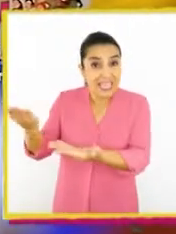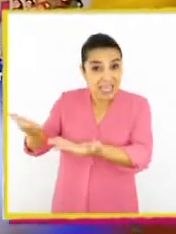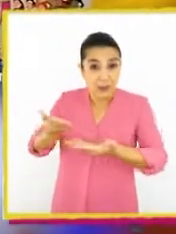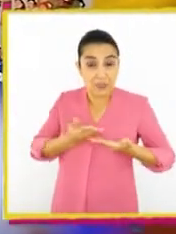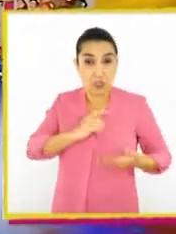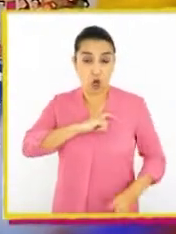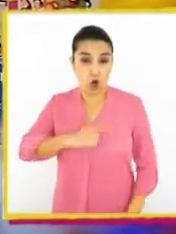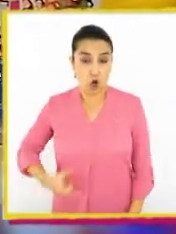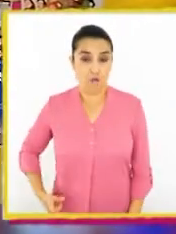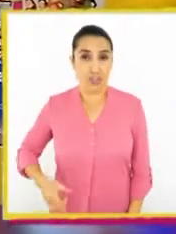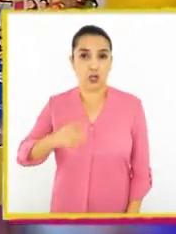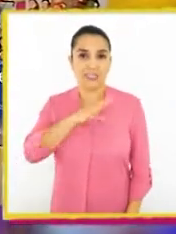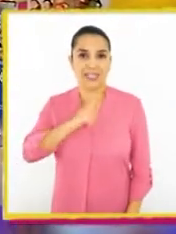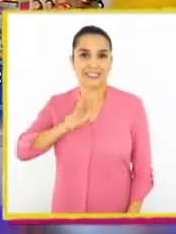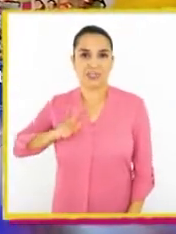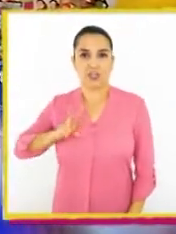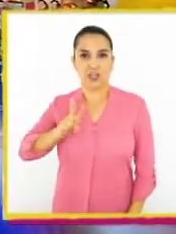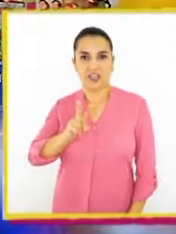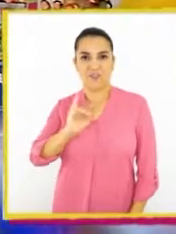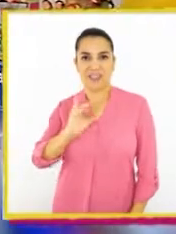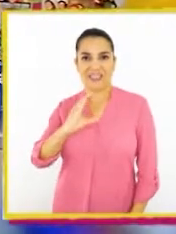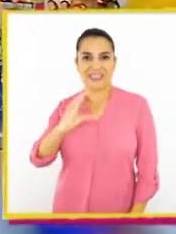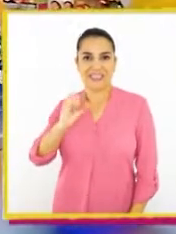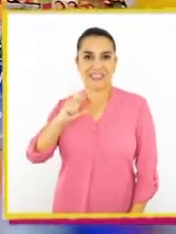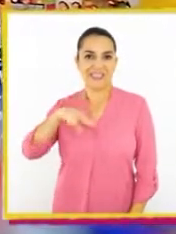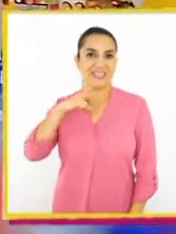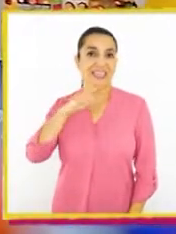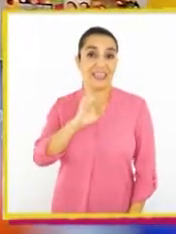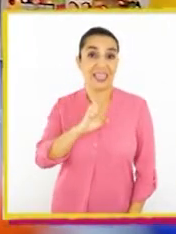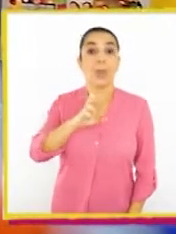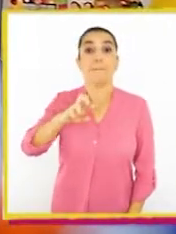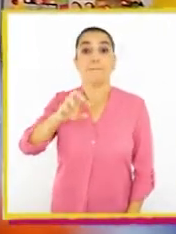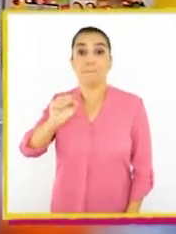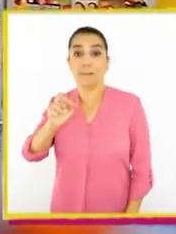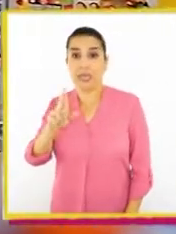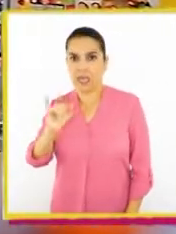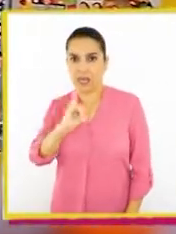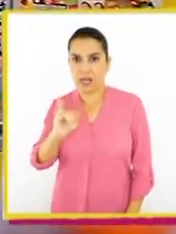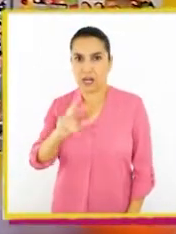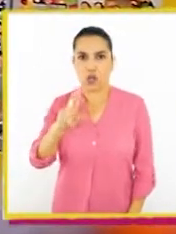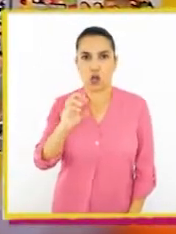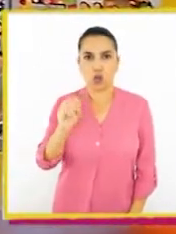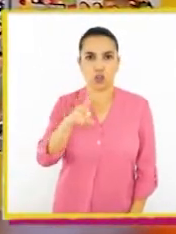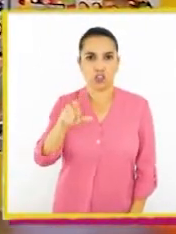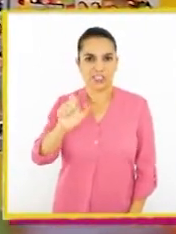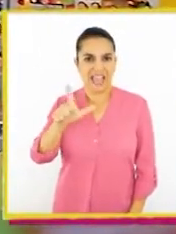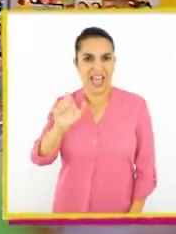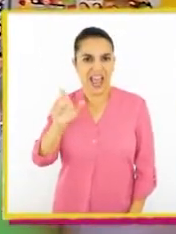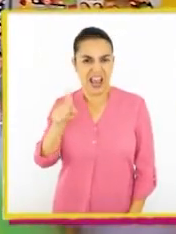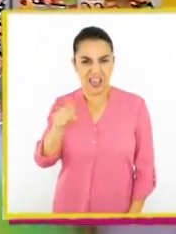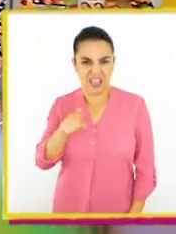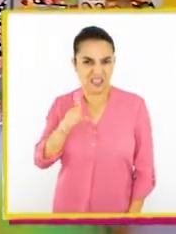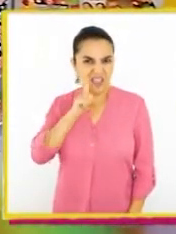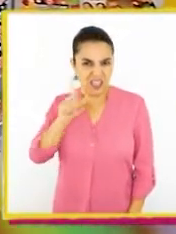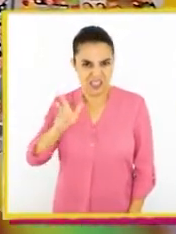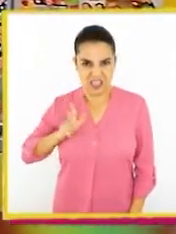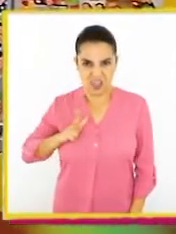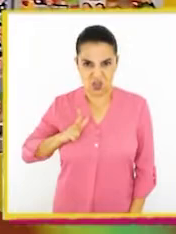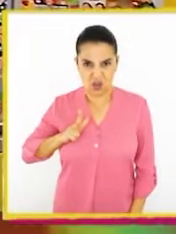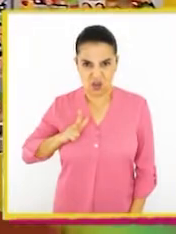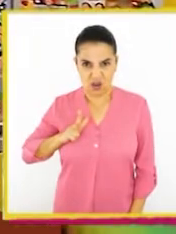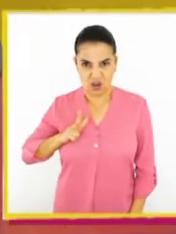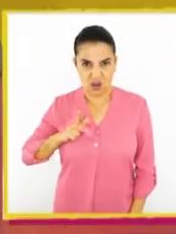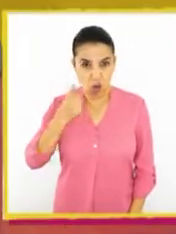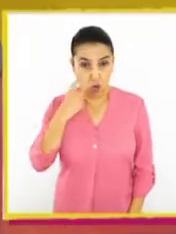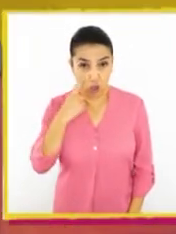Dice que fue una invitación del gobierno de Chile por el señor Vicente Pérez Rosal. ¿Quién será ese señor? ¿Le suena? ¿Del Parque del